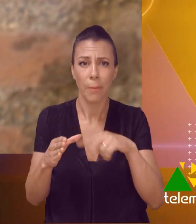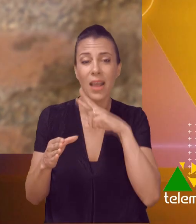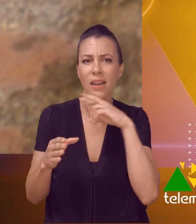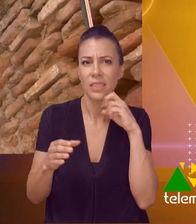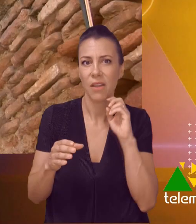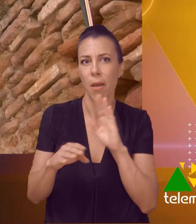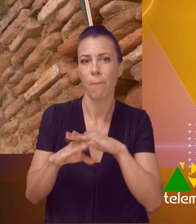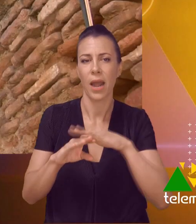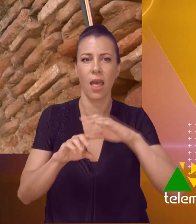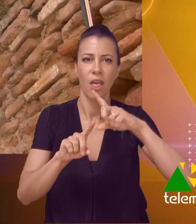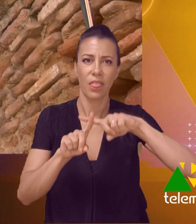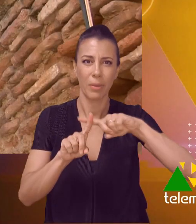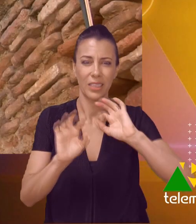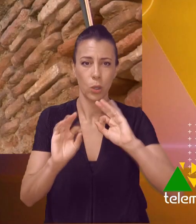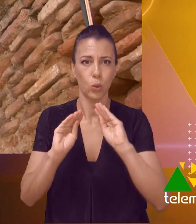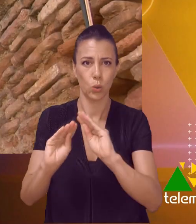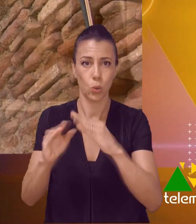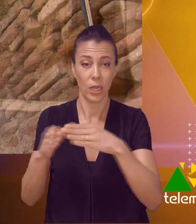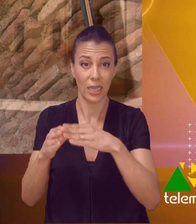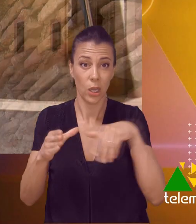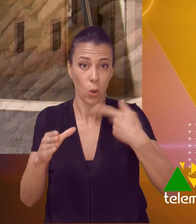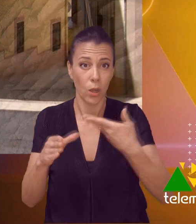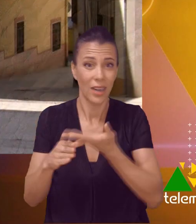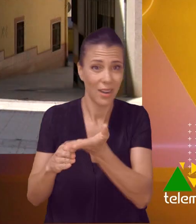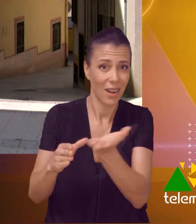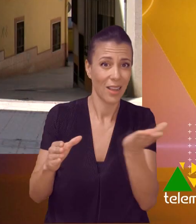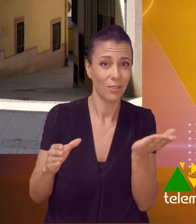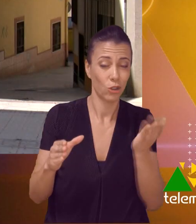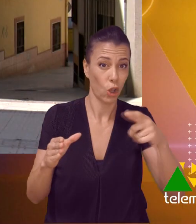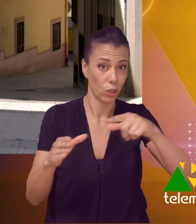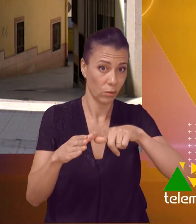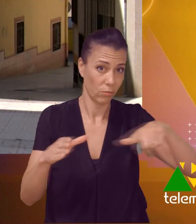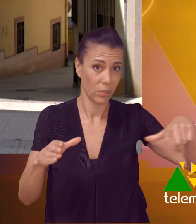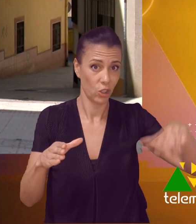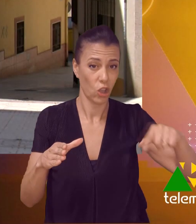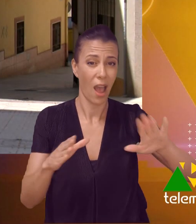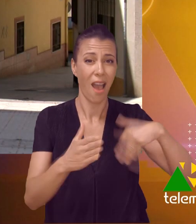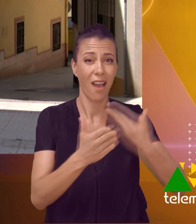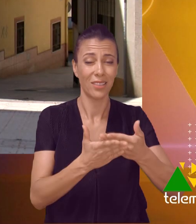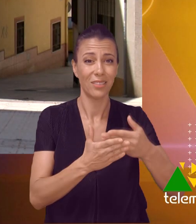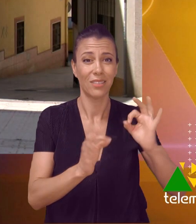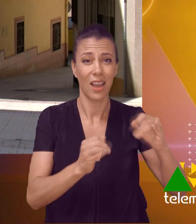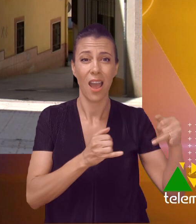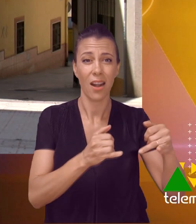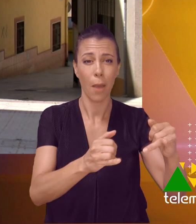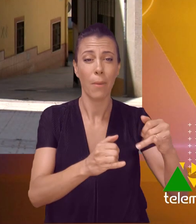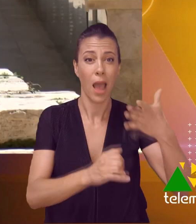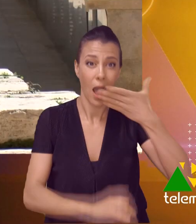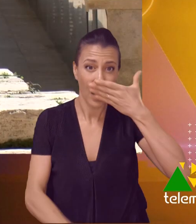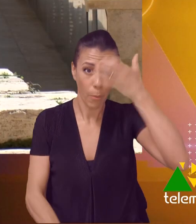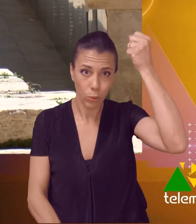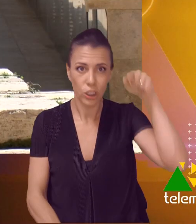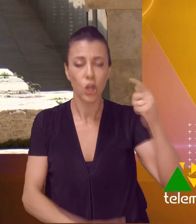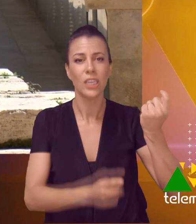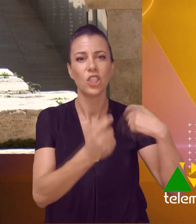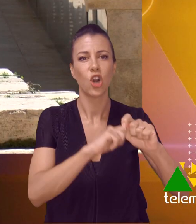para el cementerio parroquial. Y el resto del solar hasta la Rambla de Capuchinos, desde aquí a la Rambla de Capuchinos, se lo